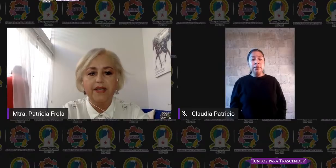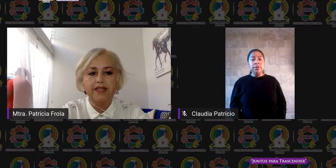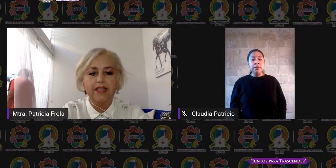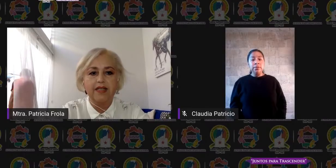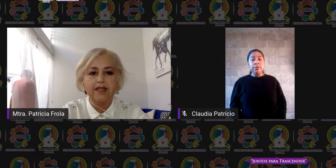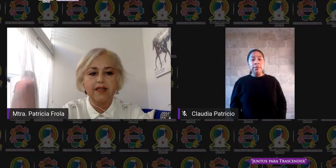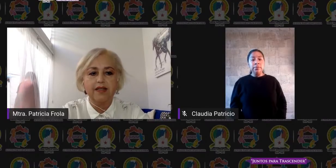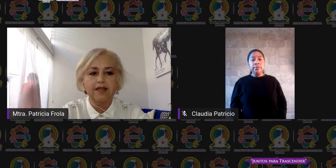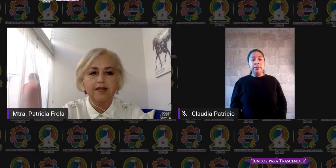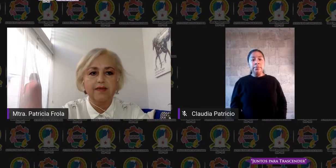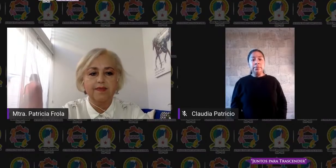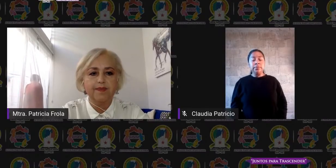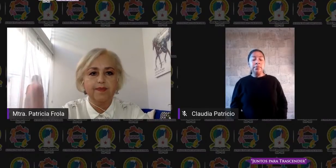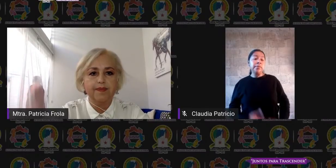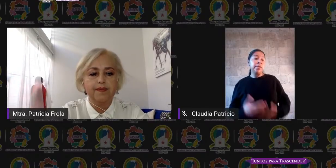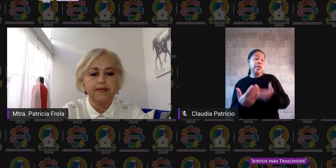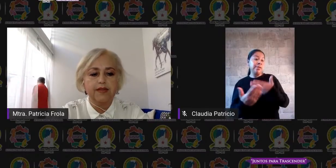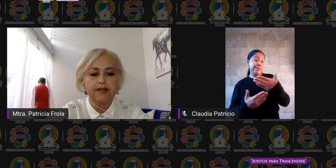Compartir.